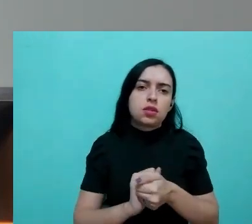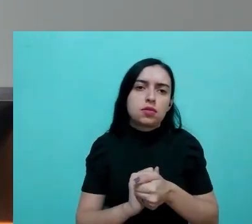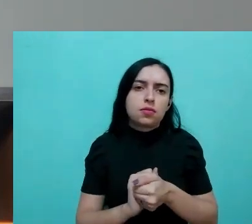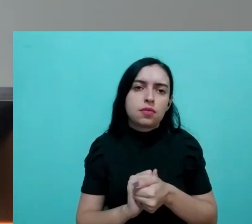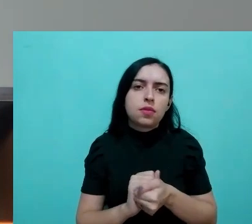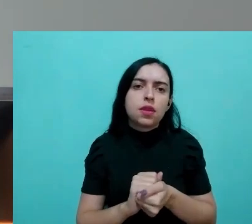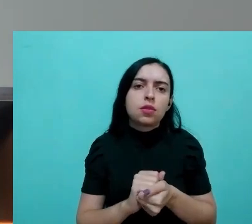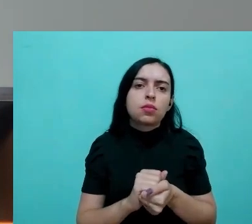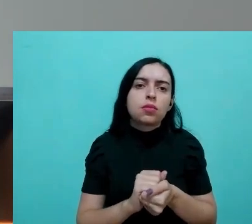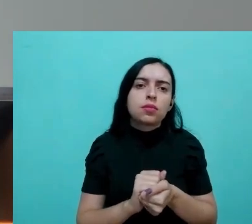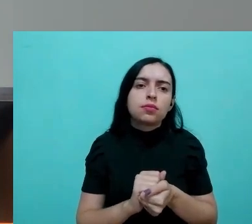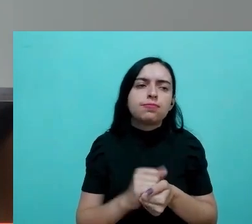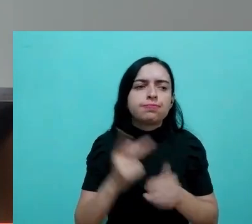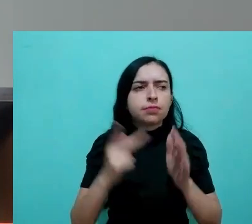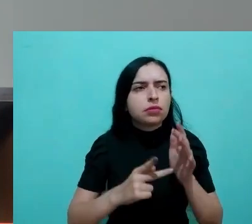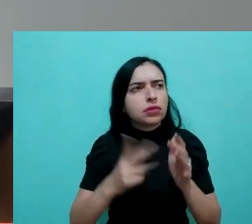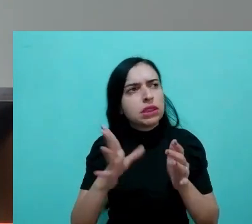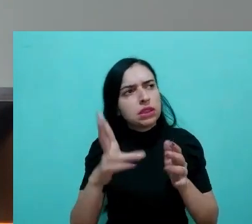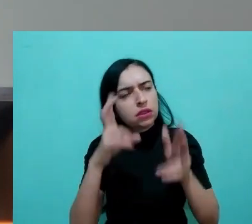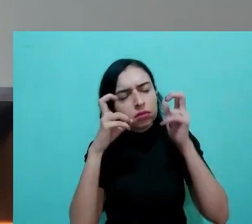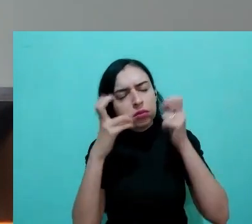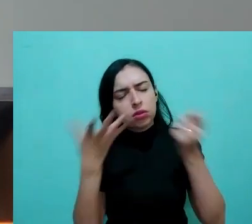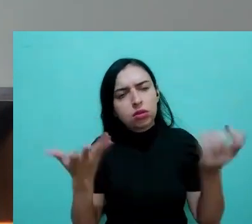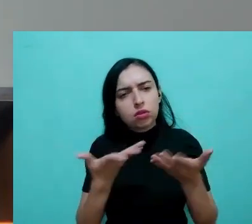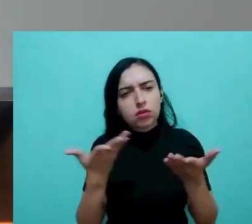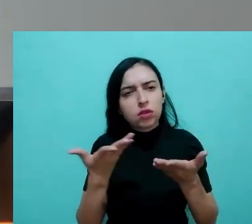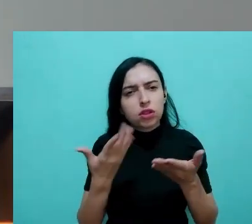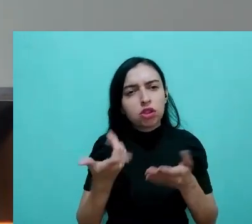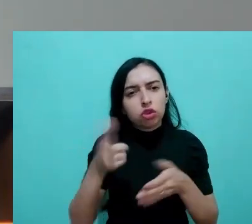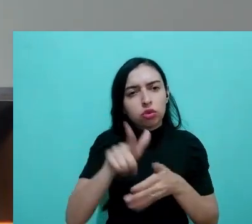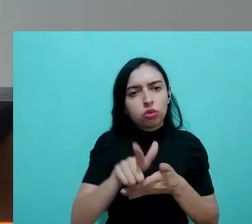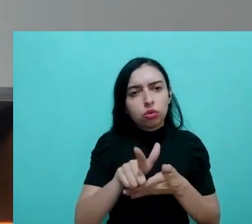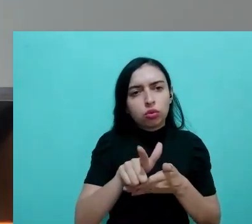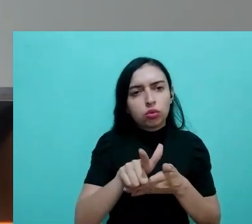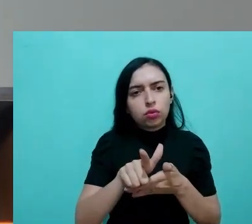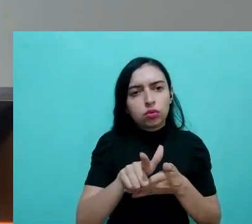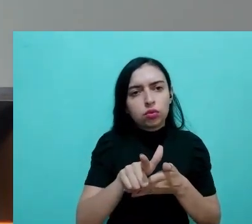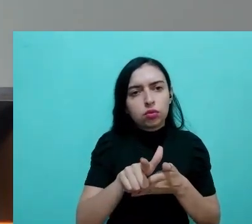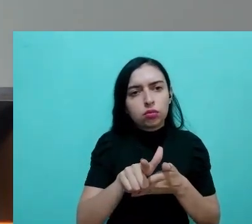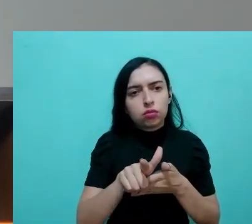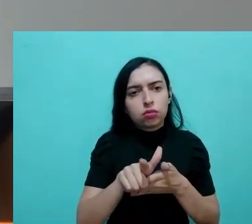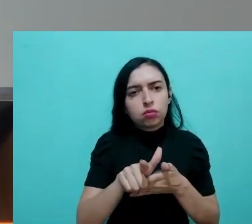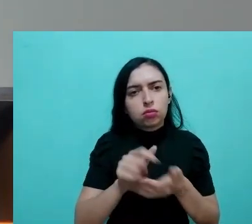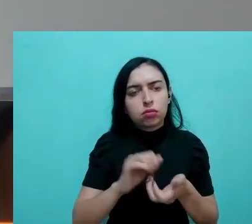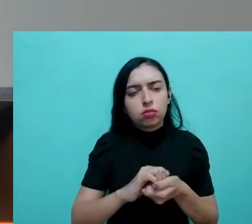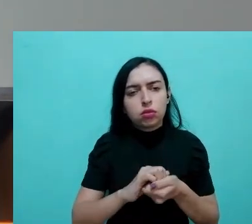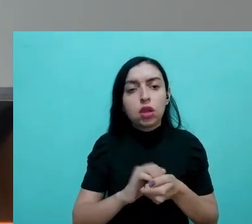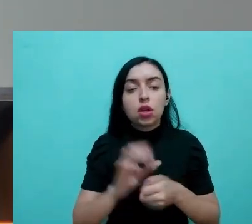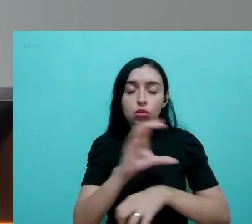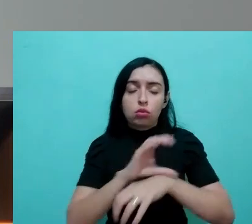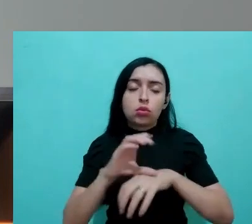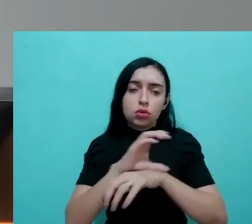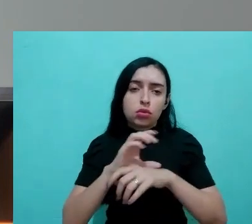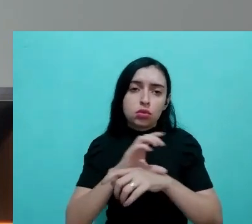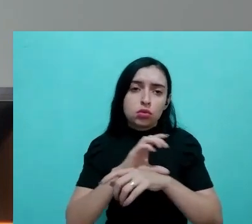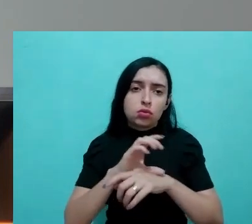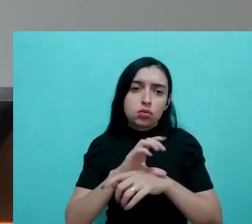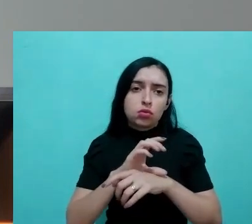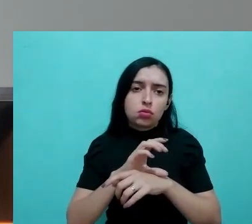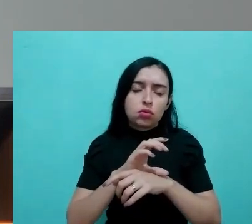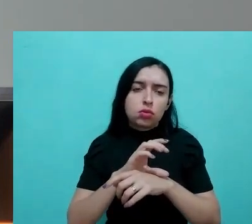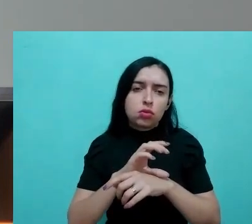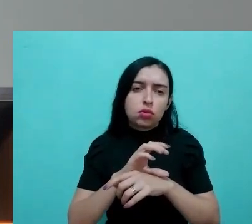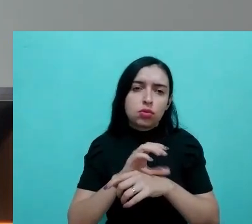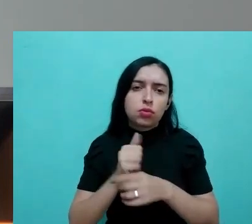algo muy interesante fue Sieyès, de nuevo, con su jurado constitucional. Su jurado